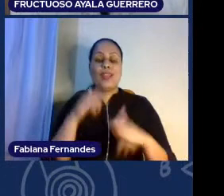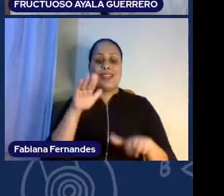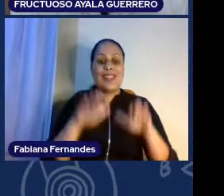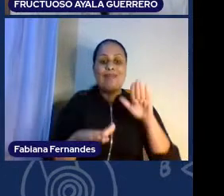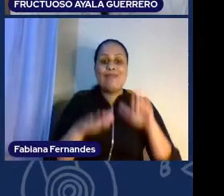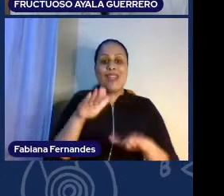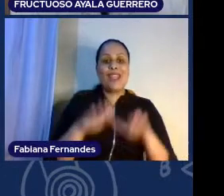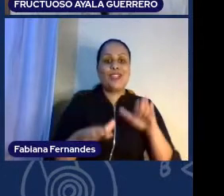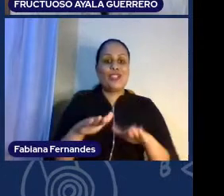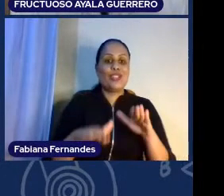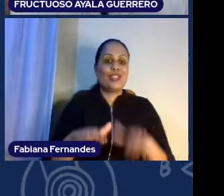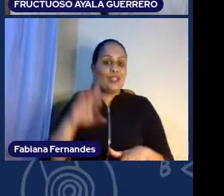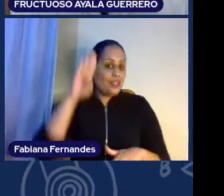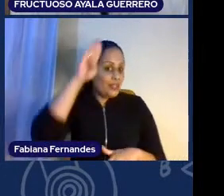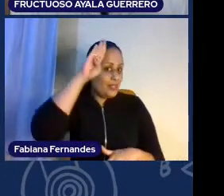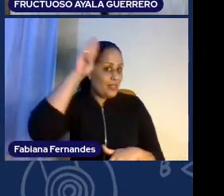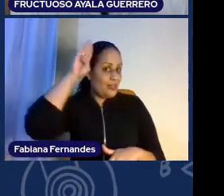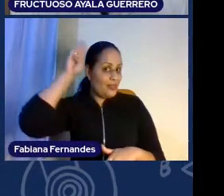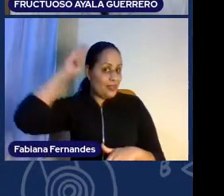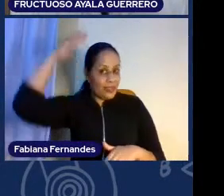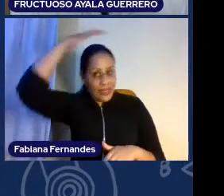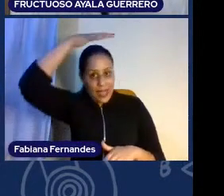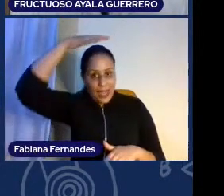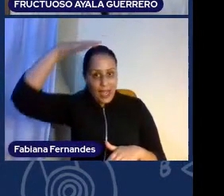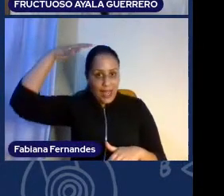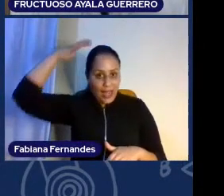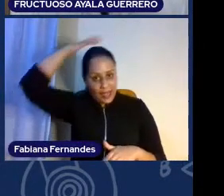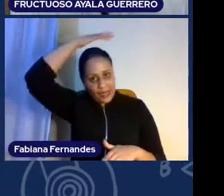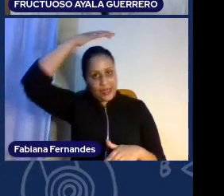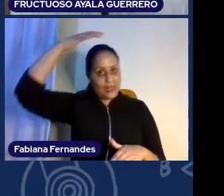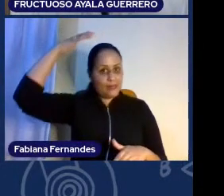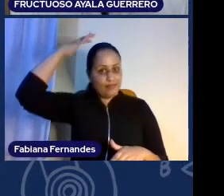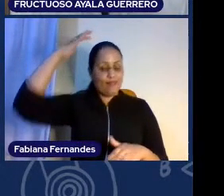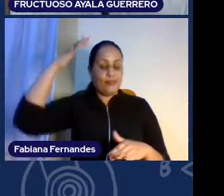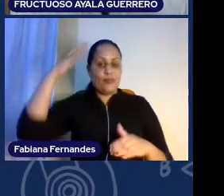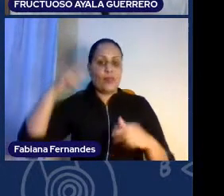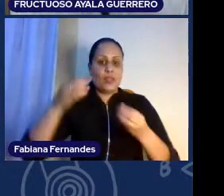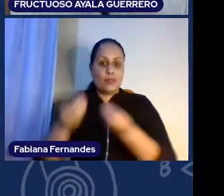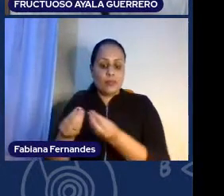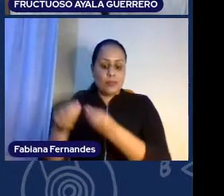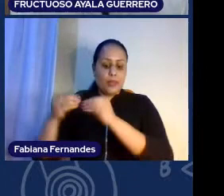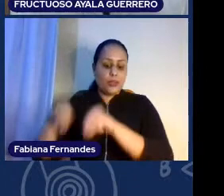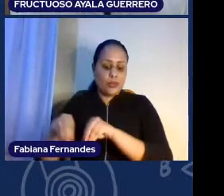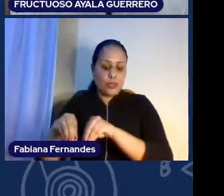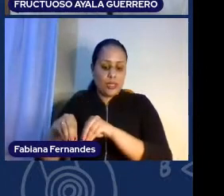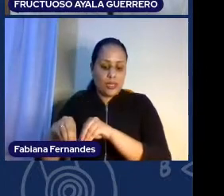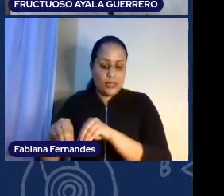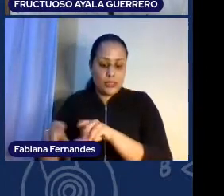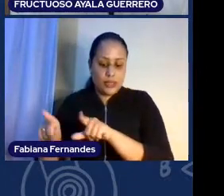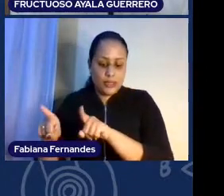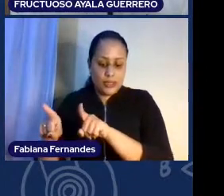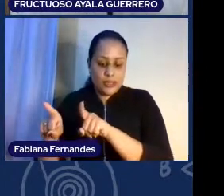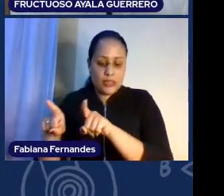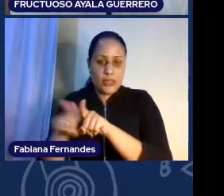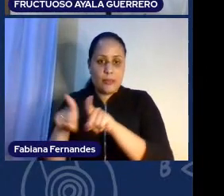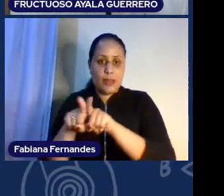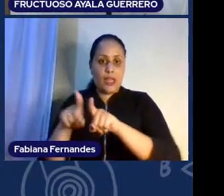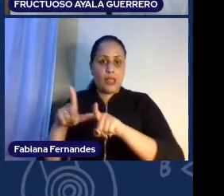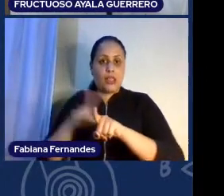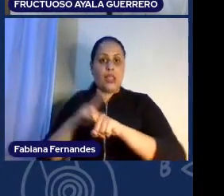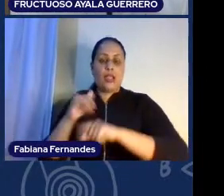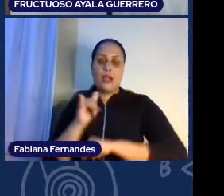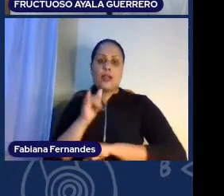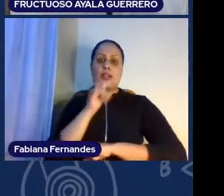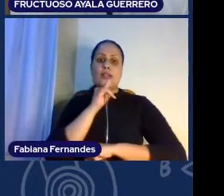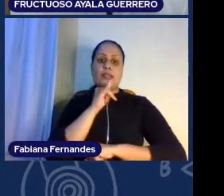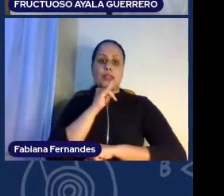y también dependiendo de la extensión de las lesiones. Así, por ejemplo, pues